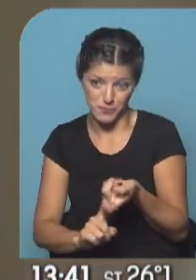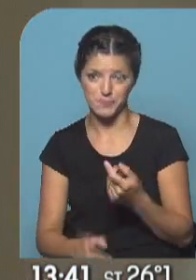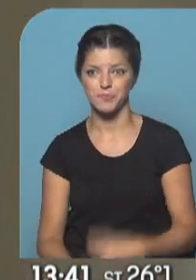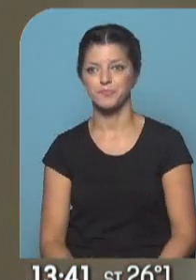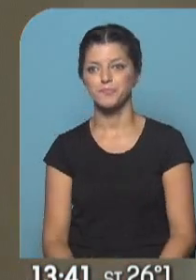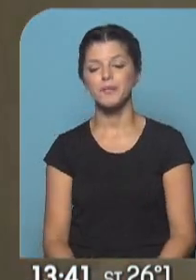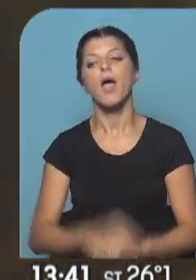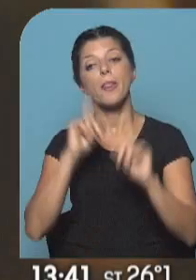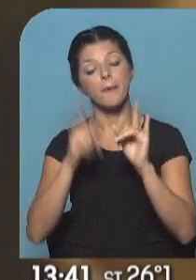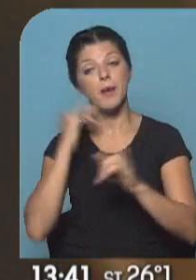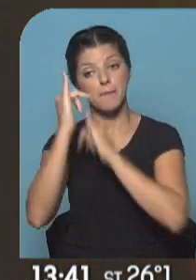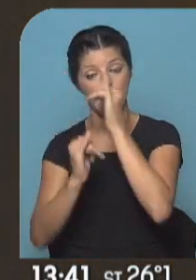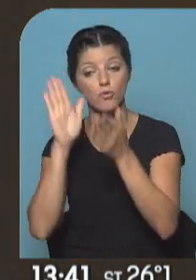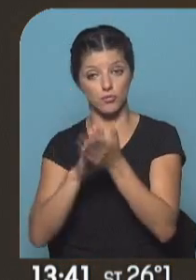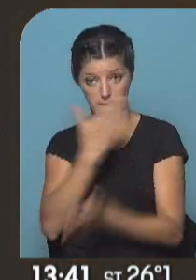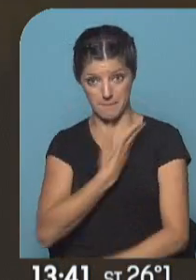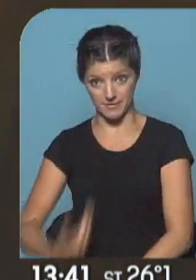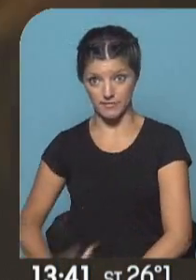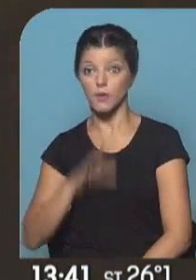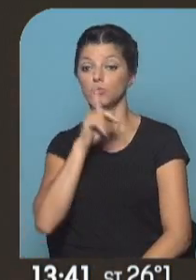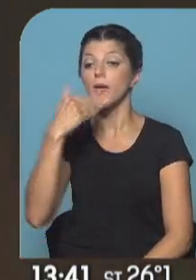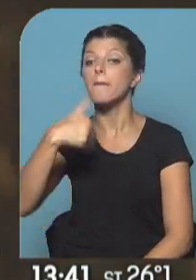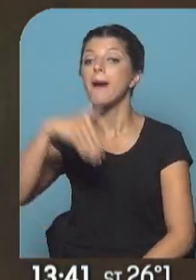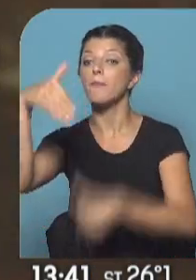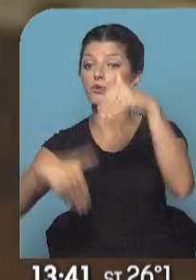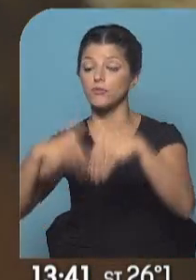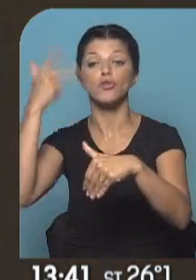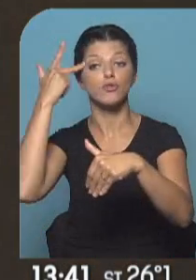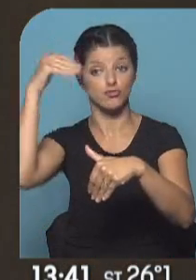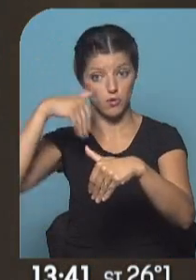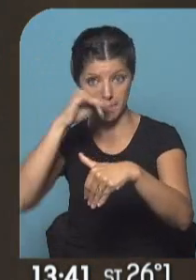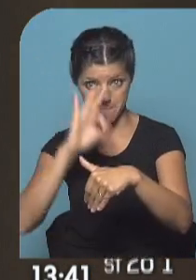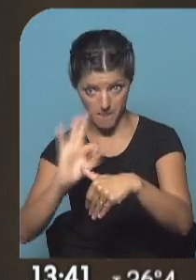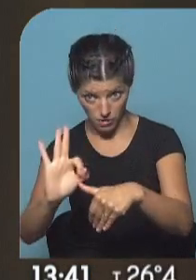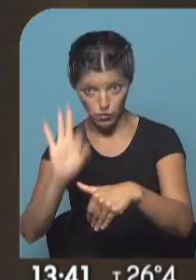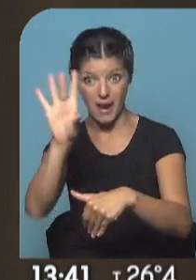también de Vladimir Putin y se confirmaron las elecciones en Rusia para el 18 de marzo, elecciones